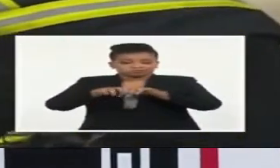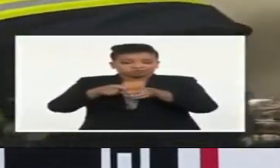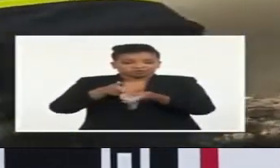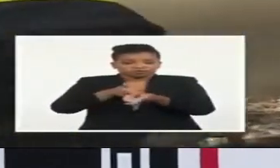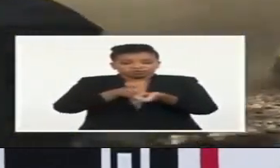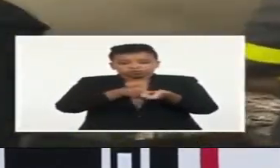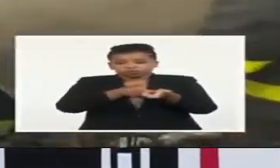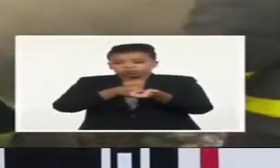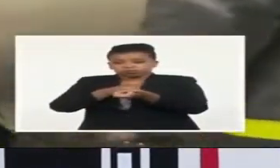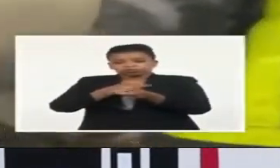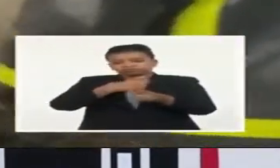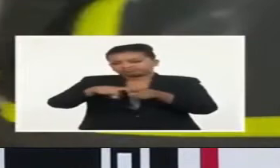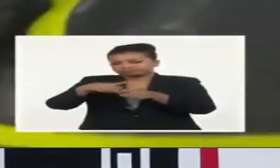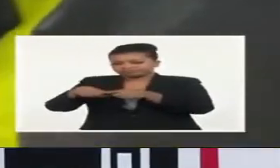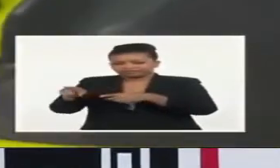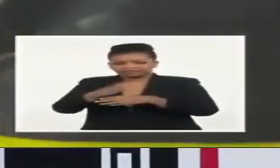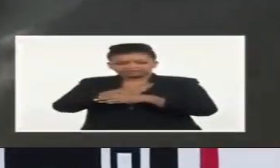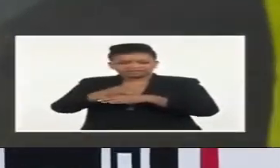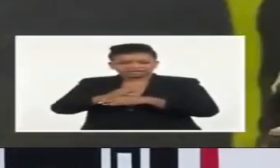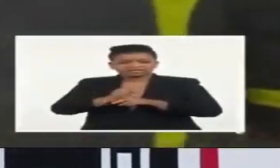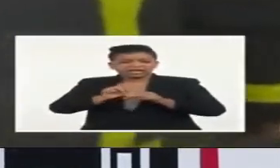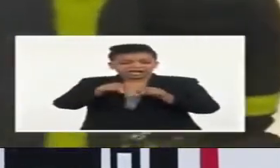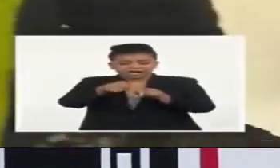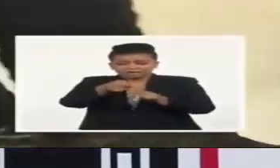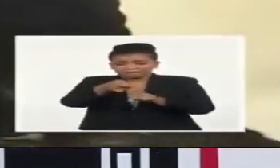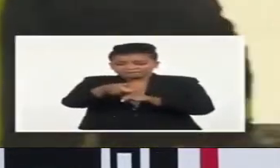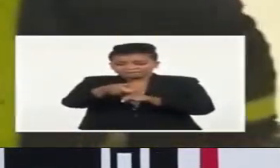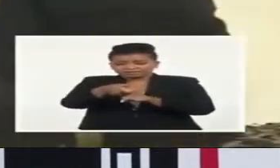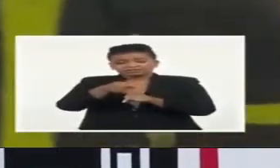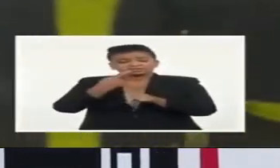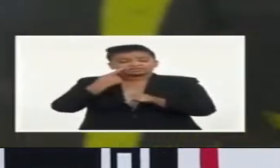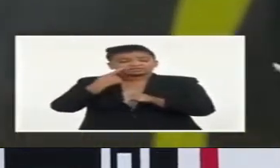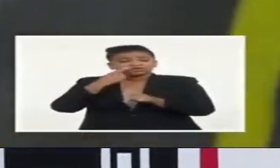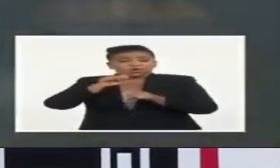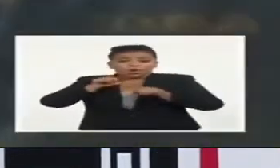que se te explota el segundo tanque, que ya no tienes